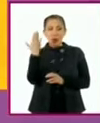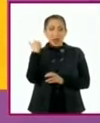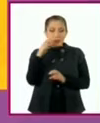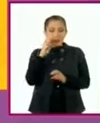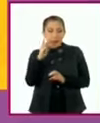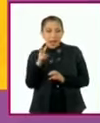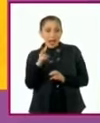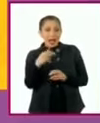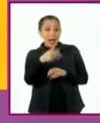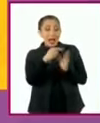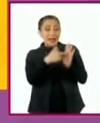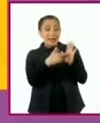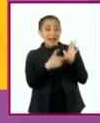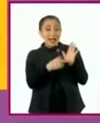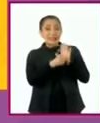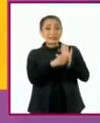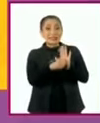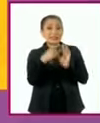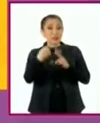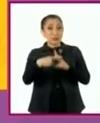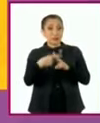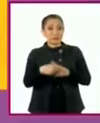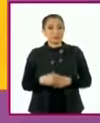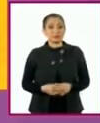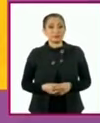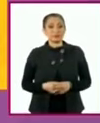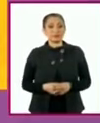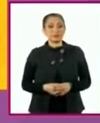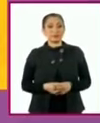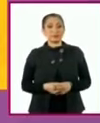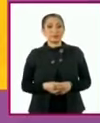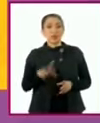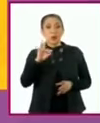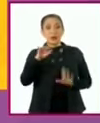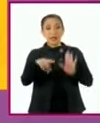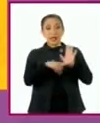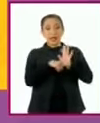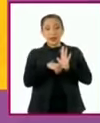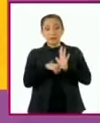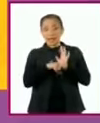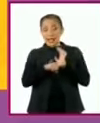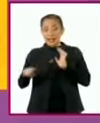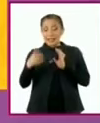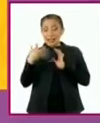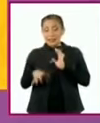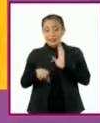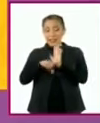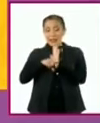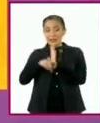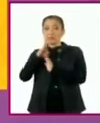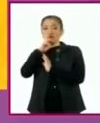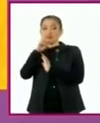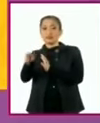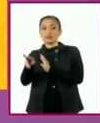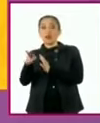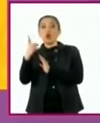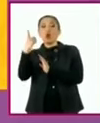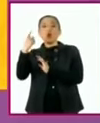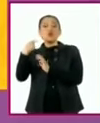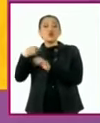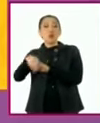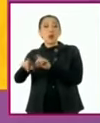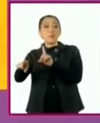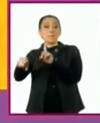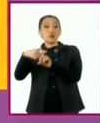al aplicar la regla de los signos de la división. 40 negativo entre 10 negativo es igual a un número